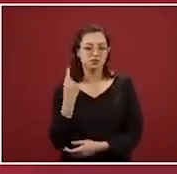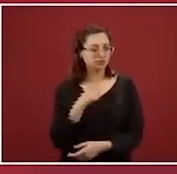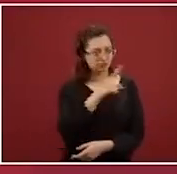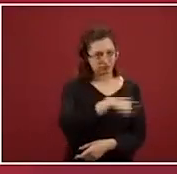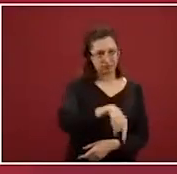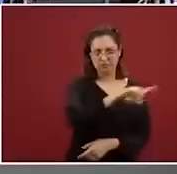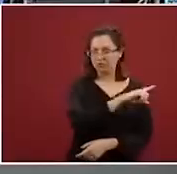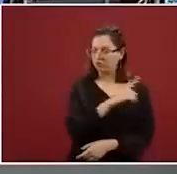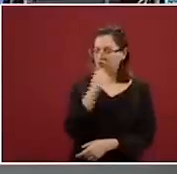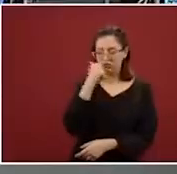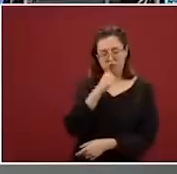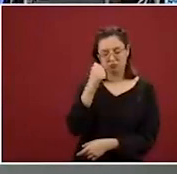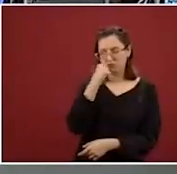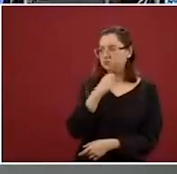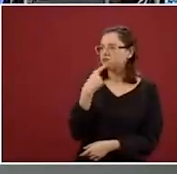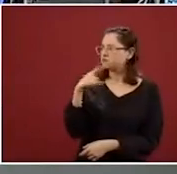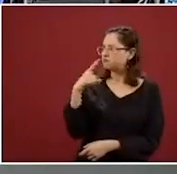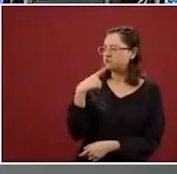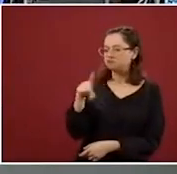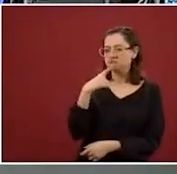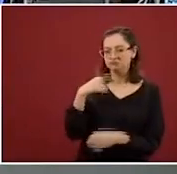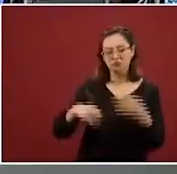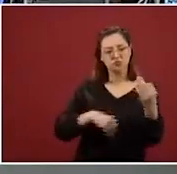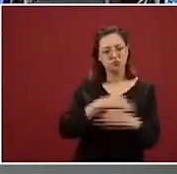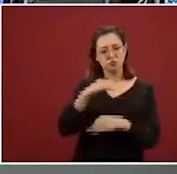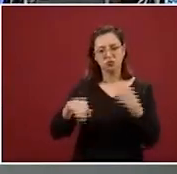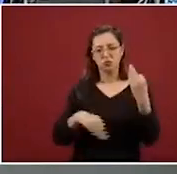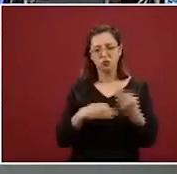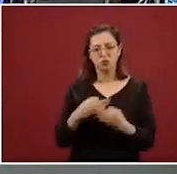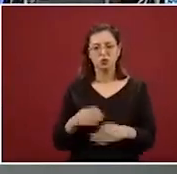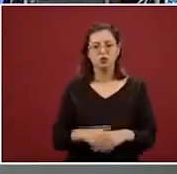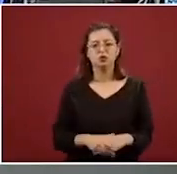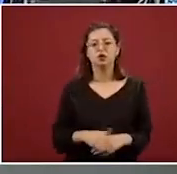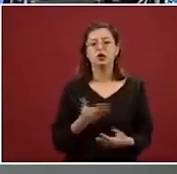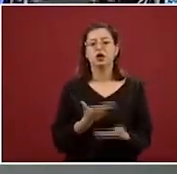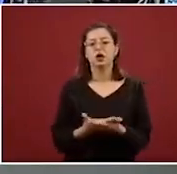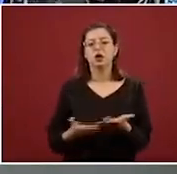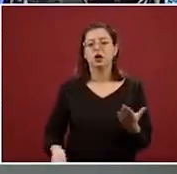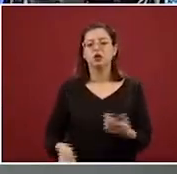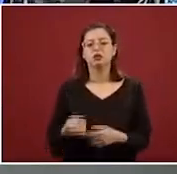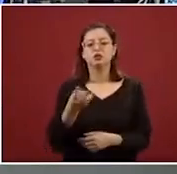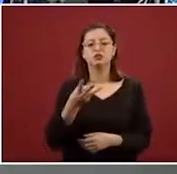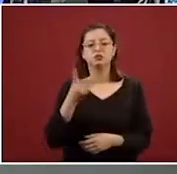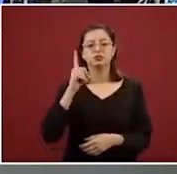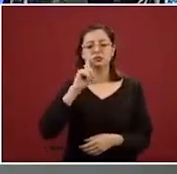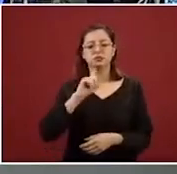todo. Gracias, profesor. Tres mujeres.